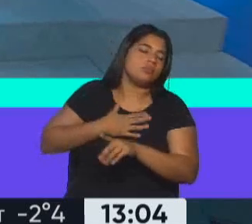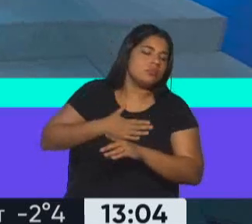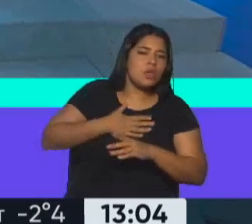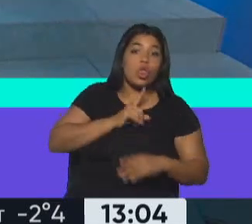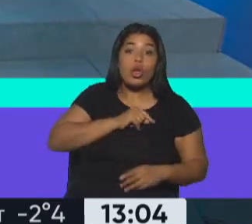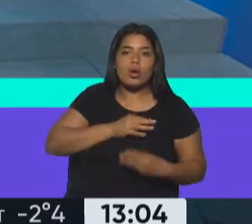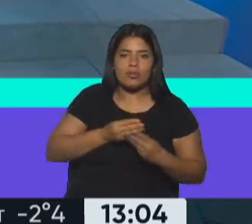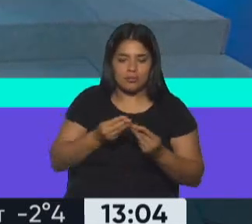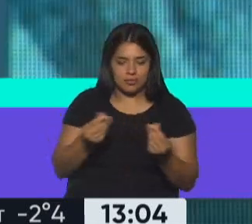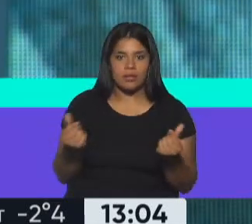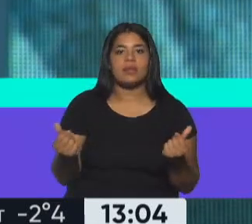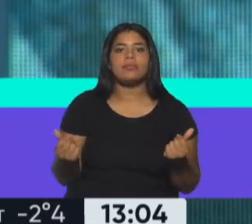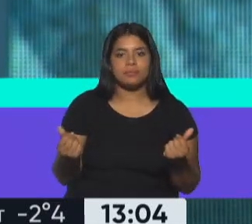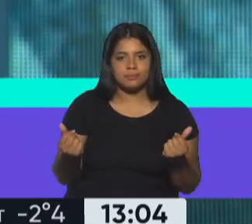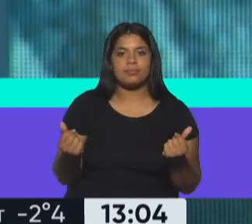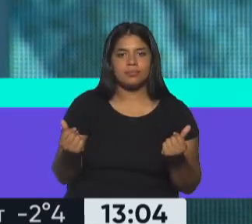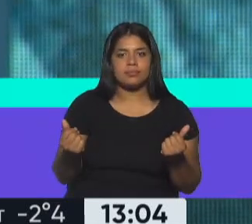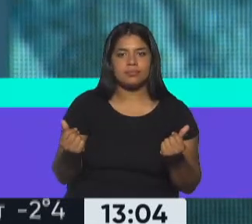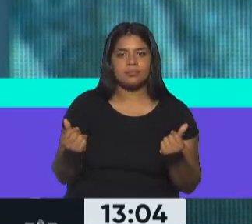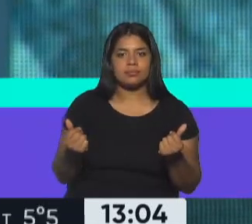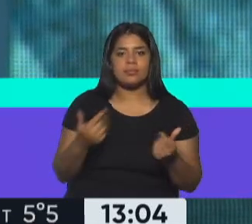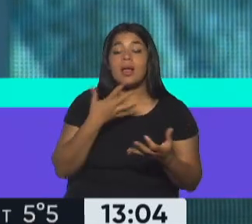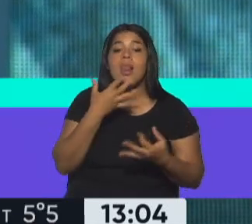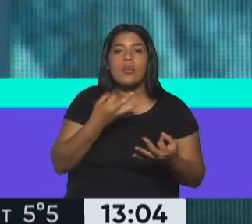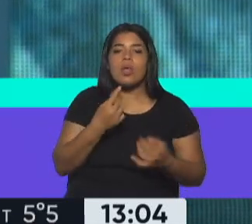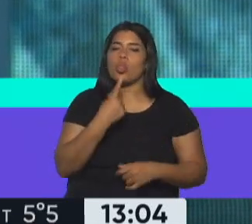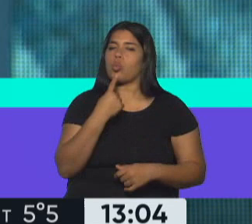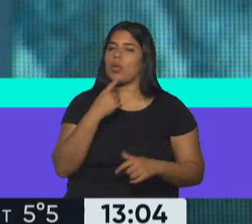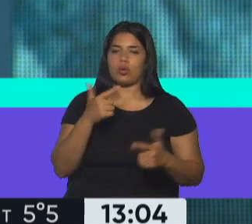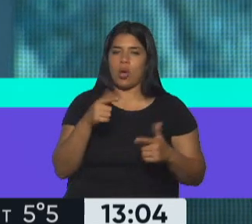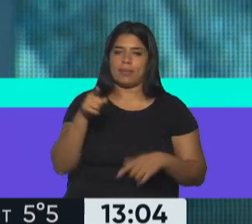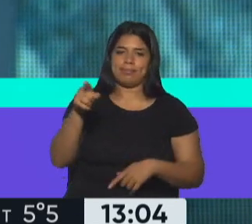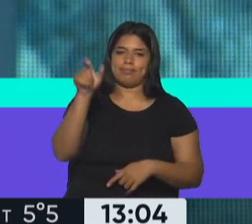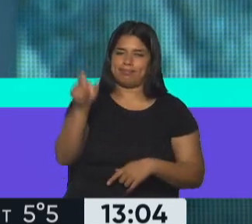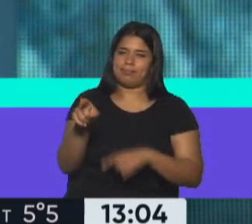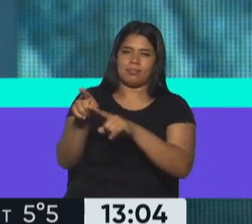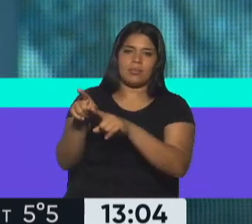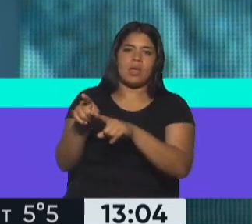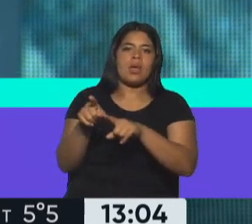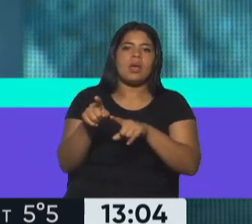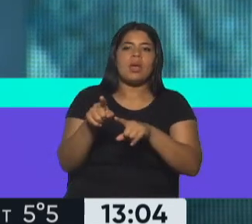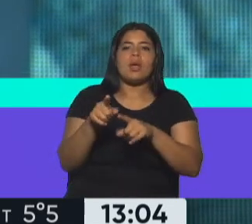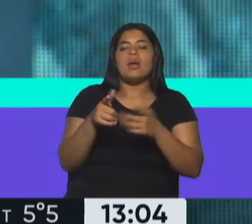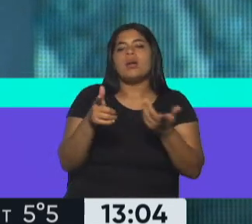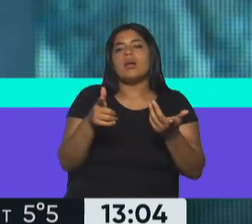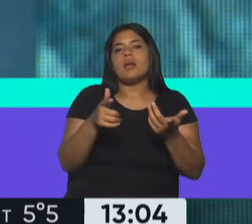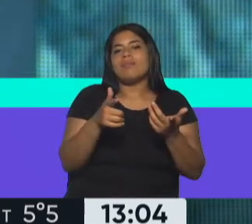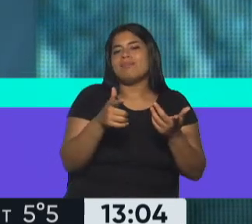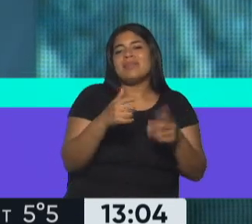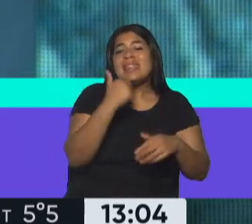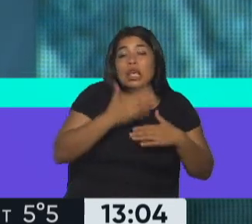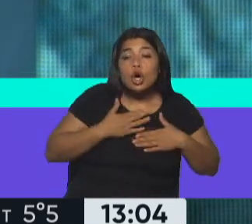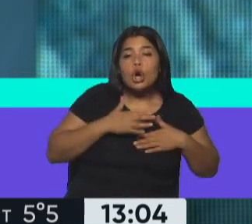que bueno este y no me cabe duda es que ve las tics y no está junto con los chicos los chicos eran tres pibes